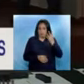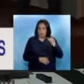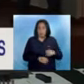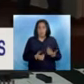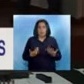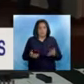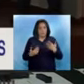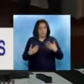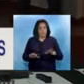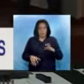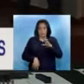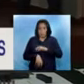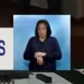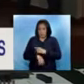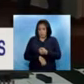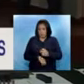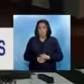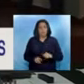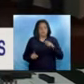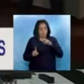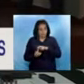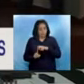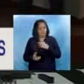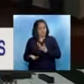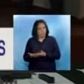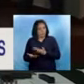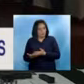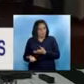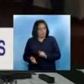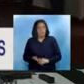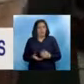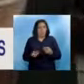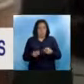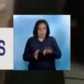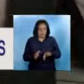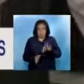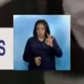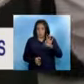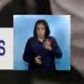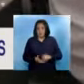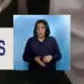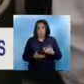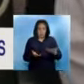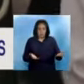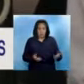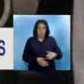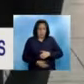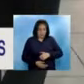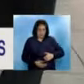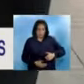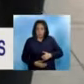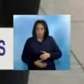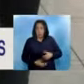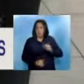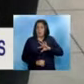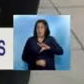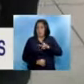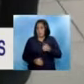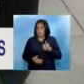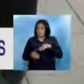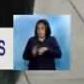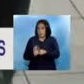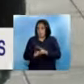capturado también el flagrante delito y se les ha incautado los equipos ecógrafos que hurtaron en